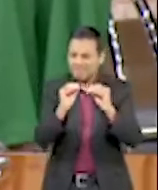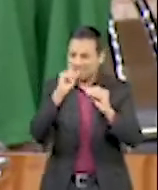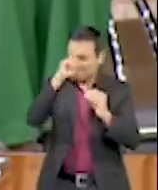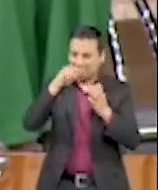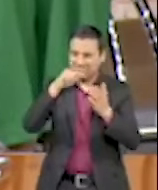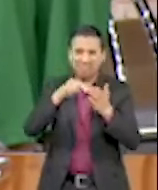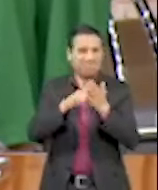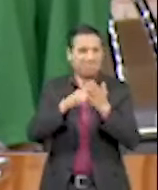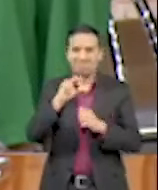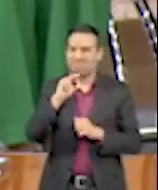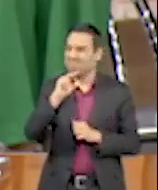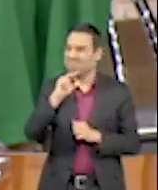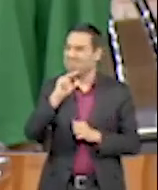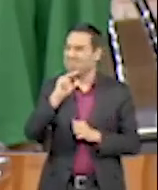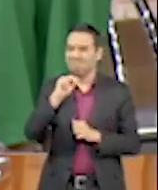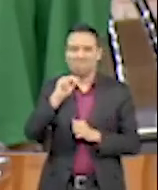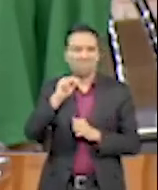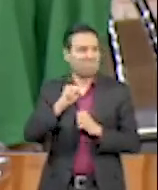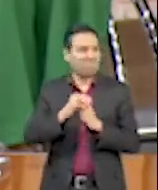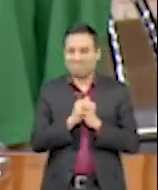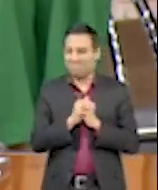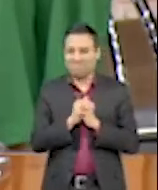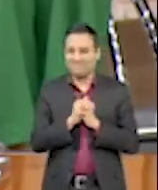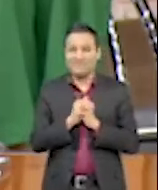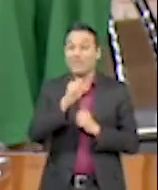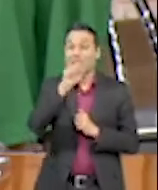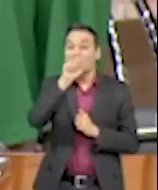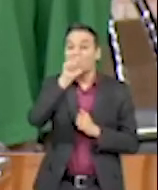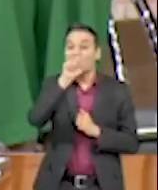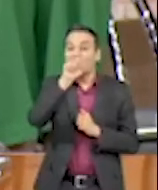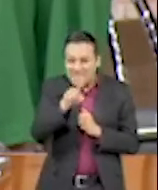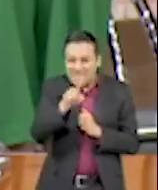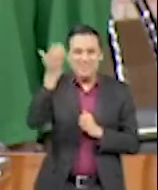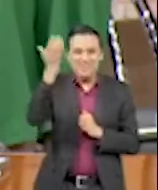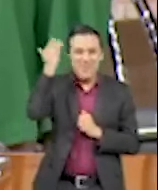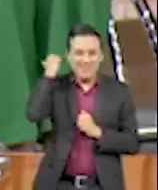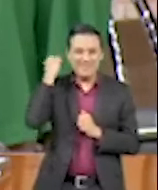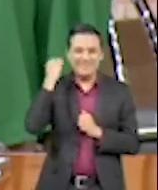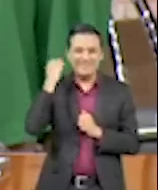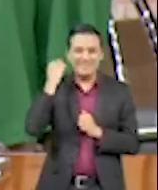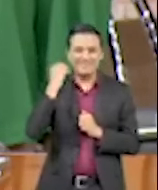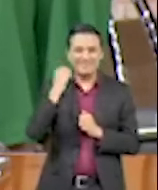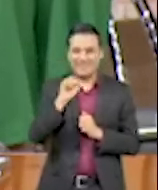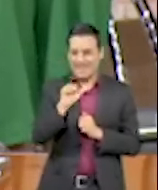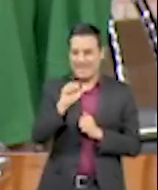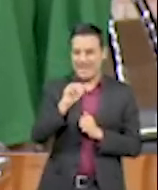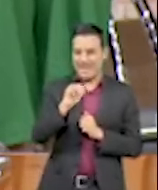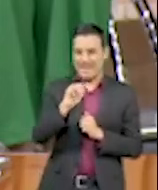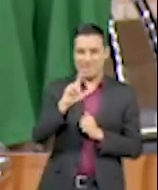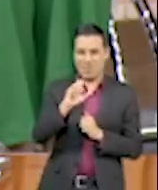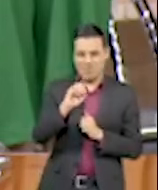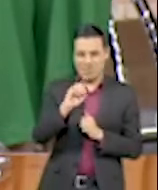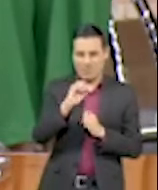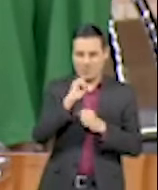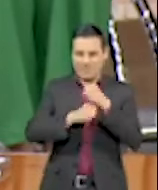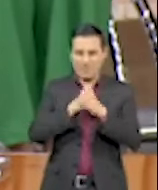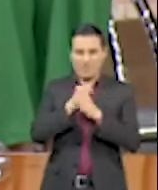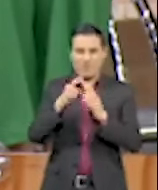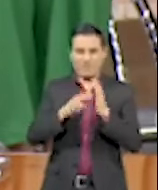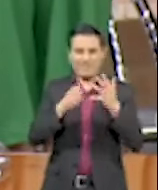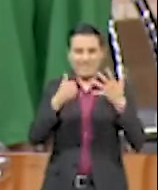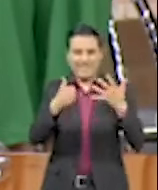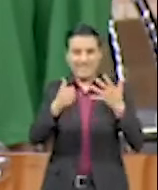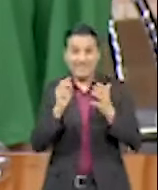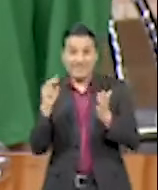Con el mismo pretexto con el que Andrés Manuel no lo hizo en el primer debate del 2006.